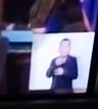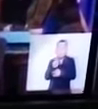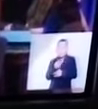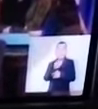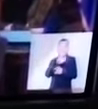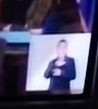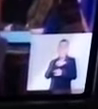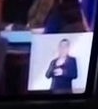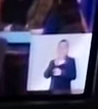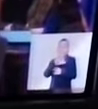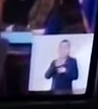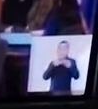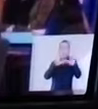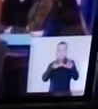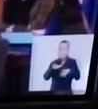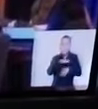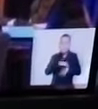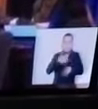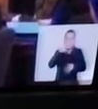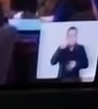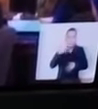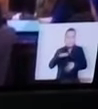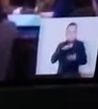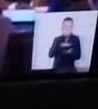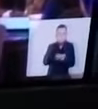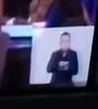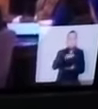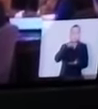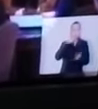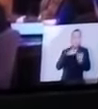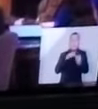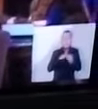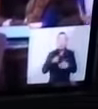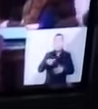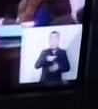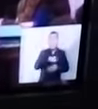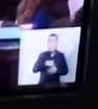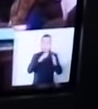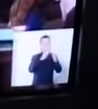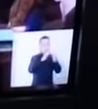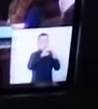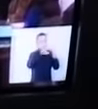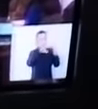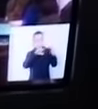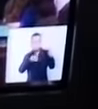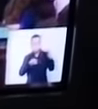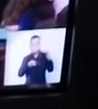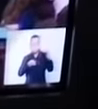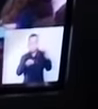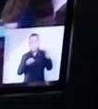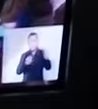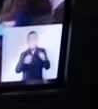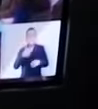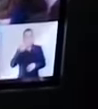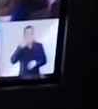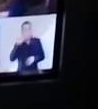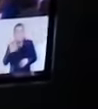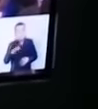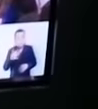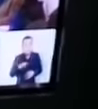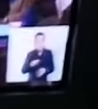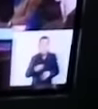1.358 puntos potenciales de inundación. Las zonas propensas también a deslizamientos, ¿verdad? Que evidentemente se pone